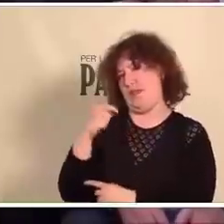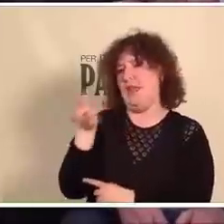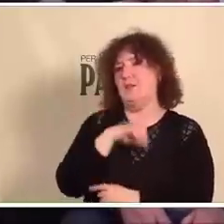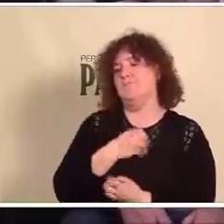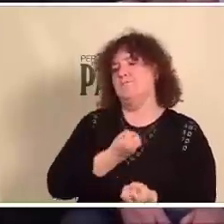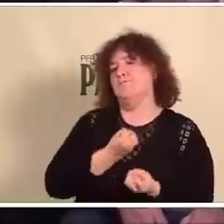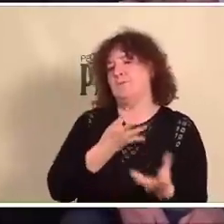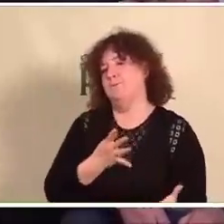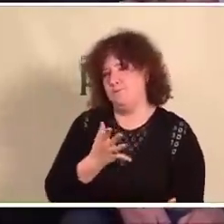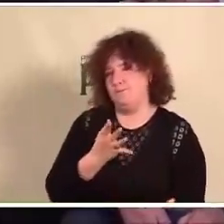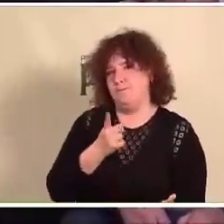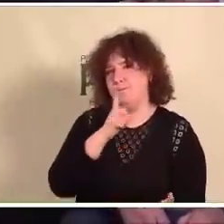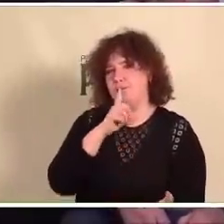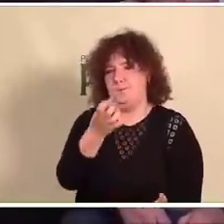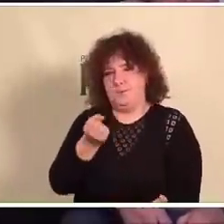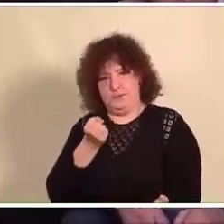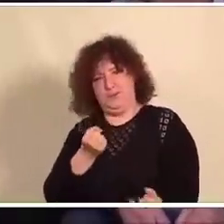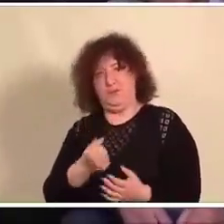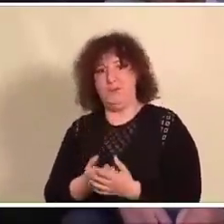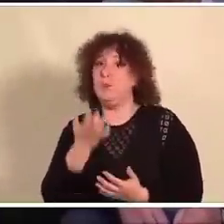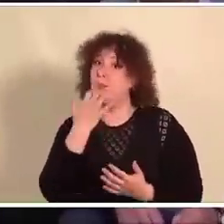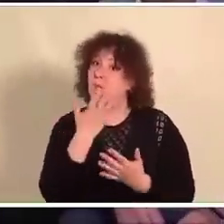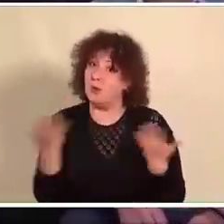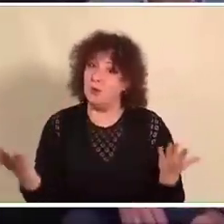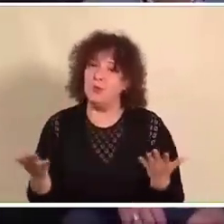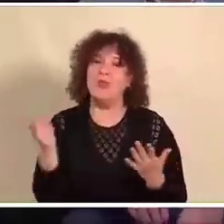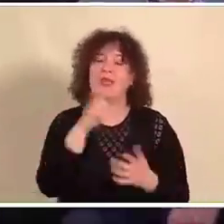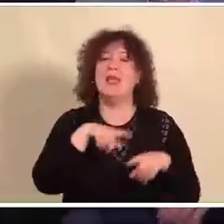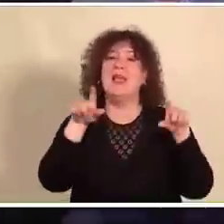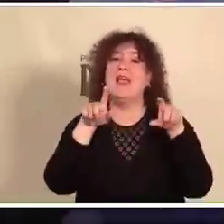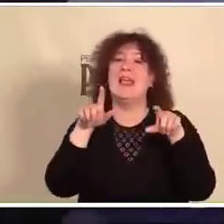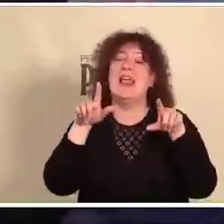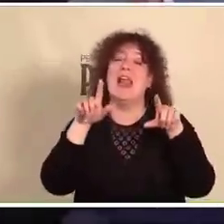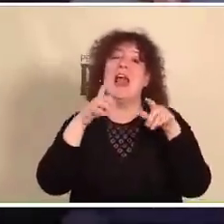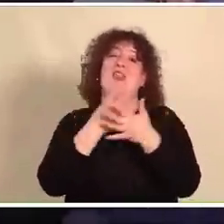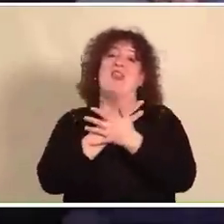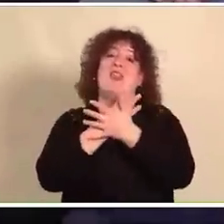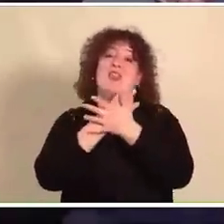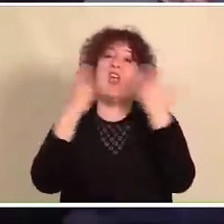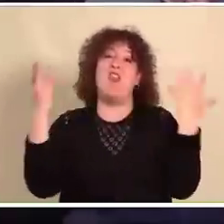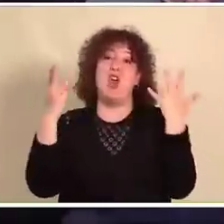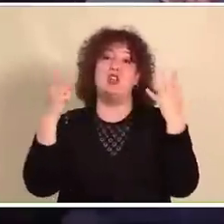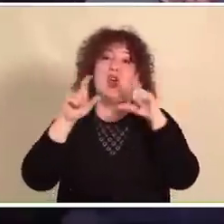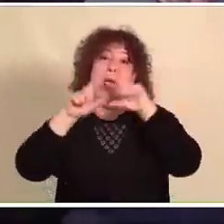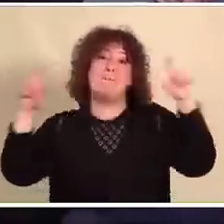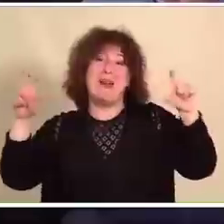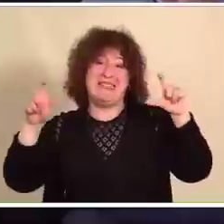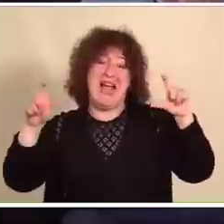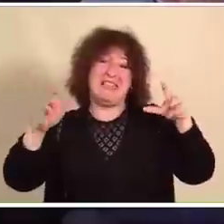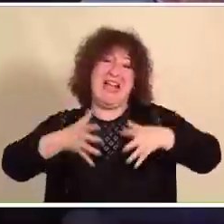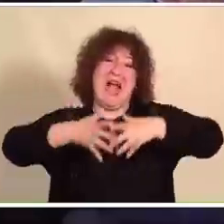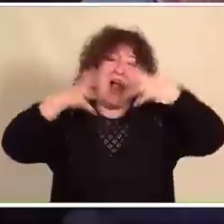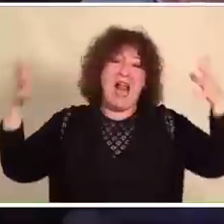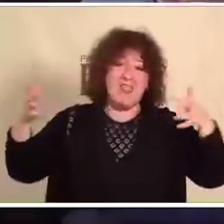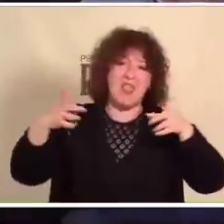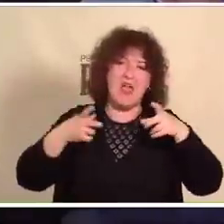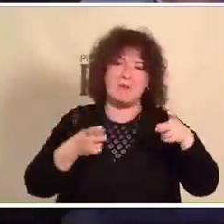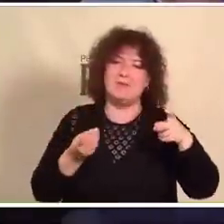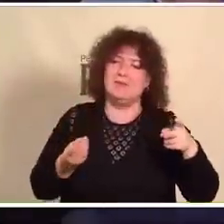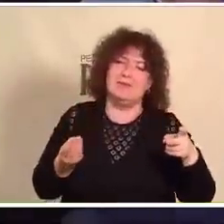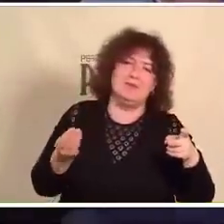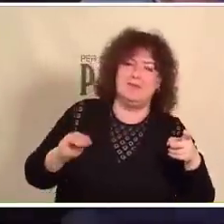como demuestra el hecho de que las 18 mayores empresas de armamento desde que comenzó la invasión hayan incrementado